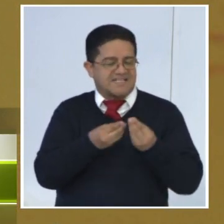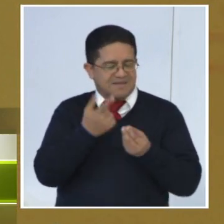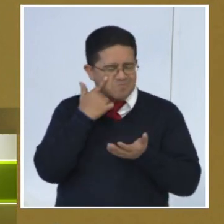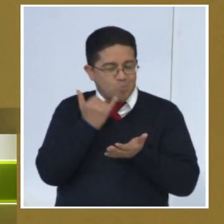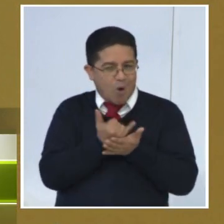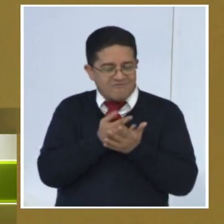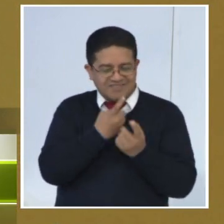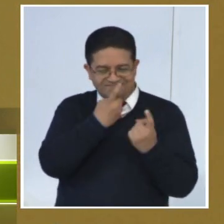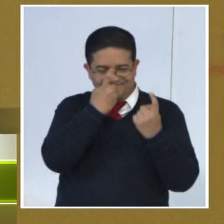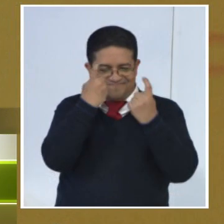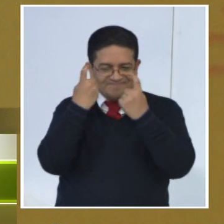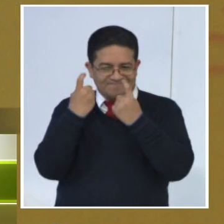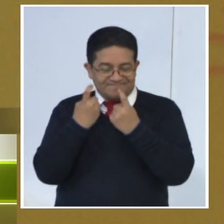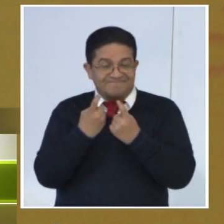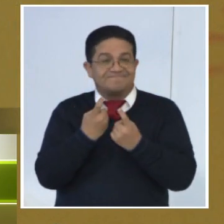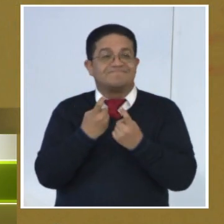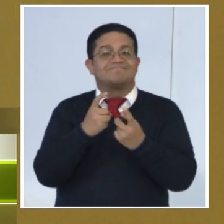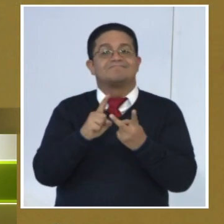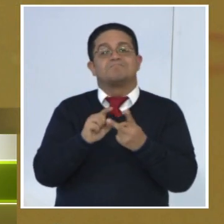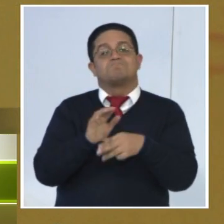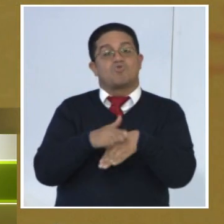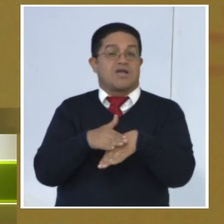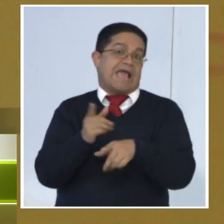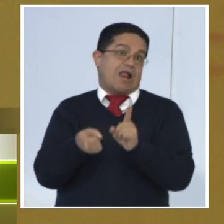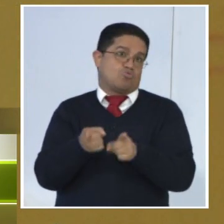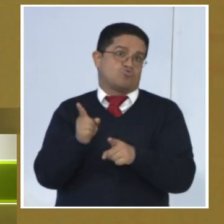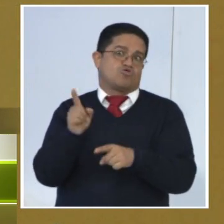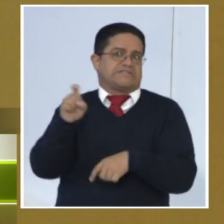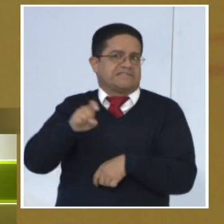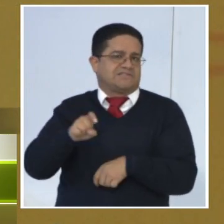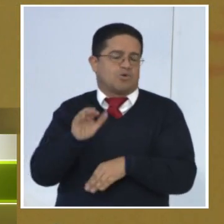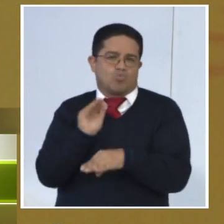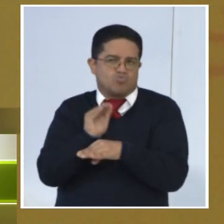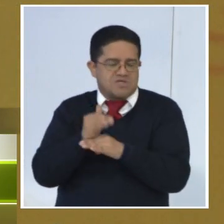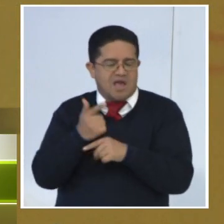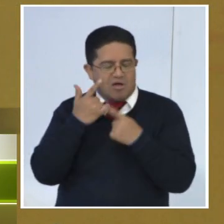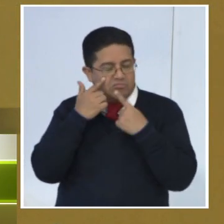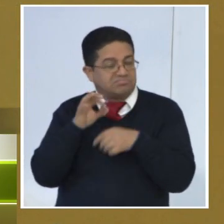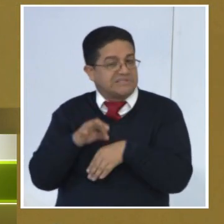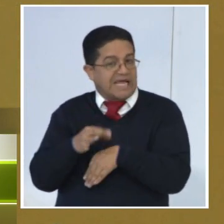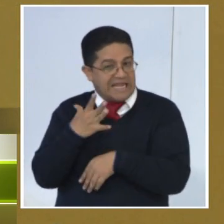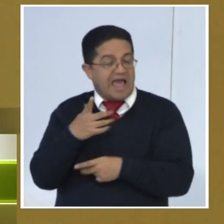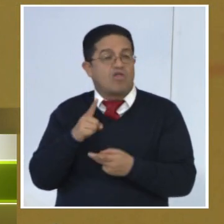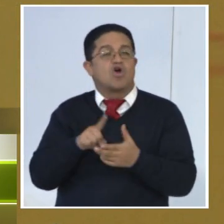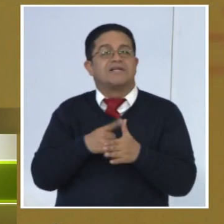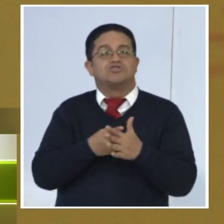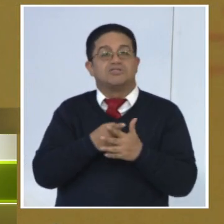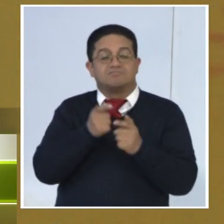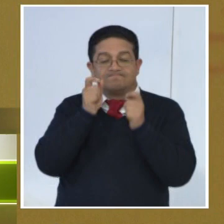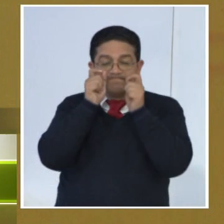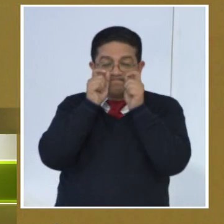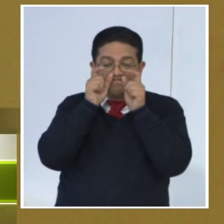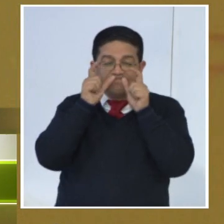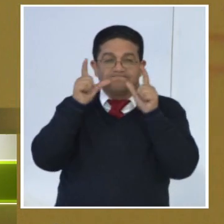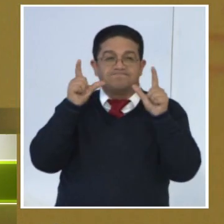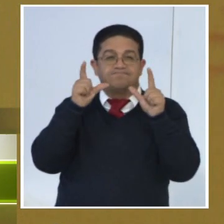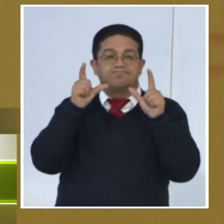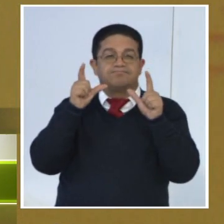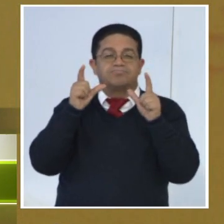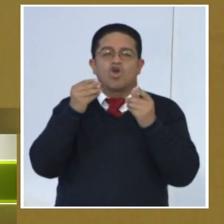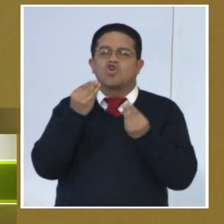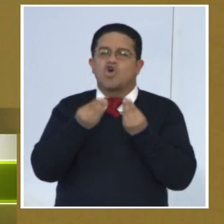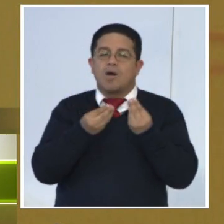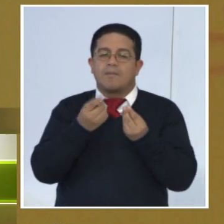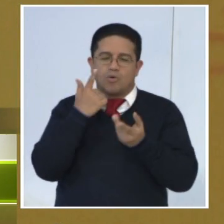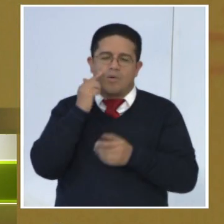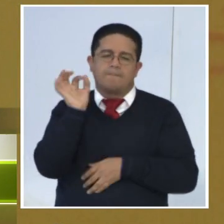el retén de cuidados intensivos neonatales. Entonces, la dilatación de pupila, aunque en esos casos la hacemos con una concentración un